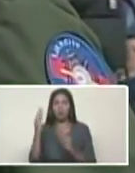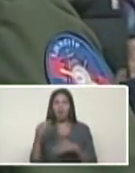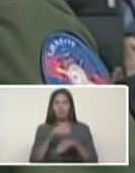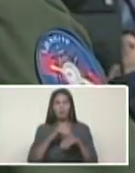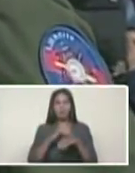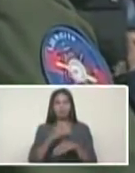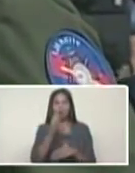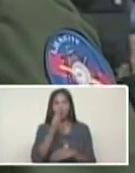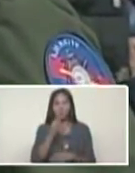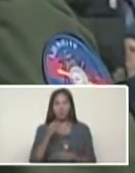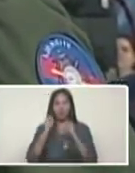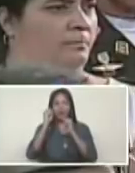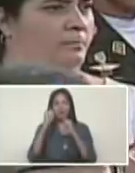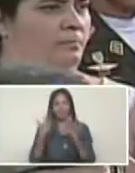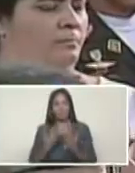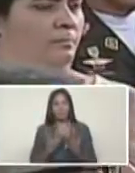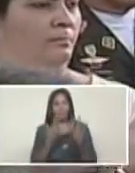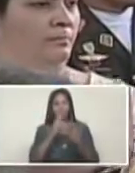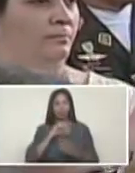esta batalla.